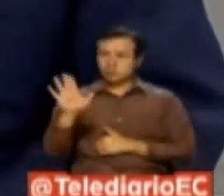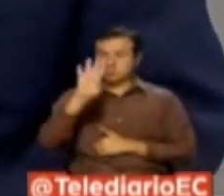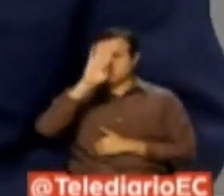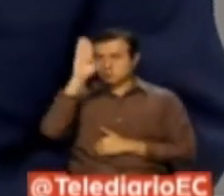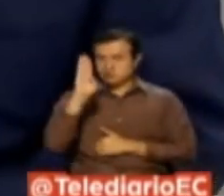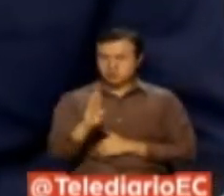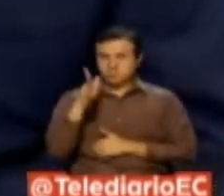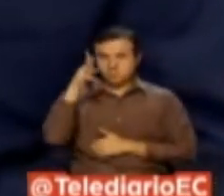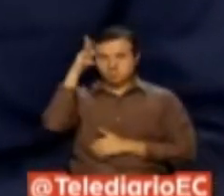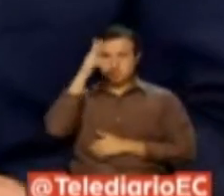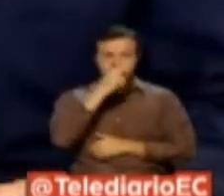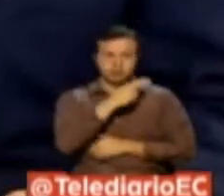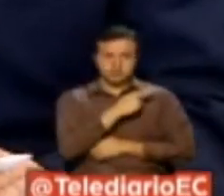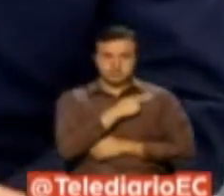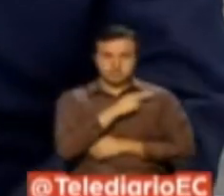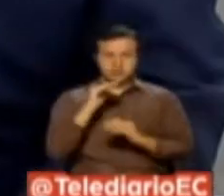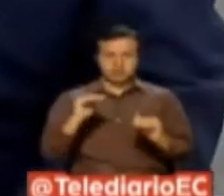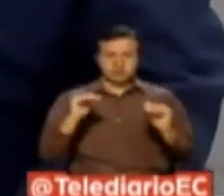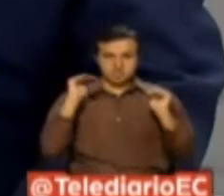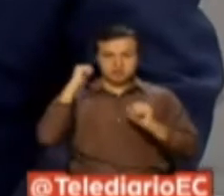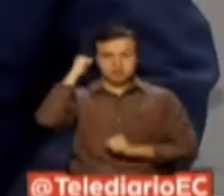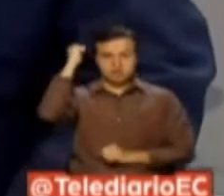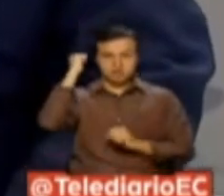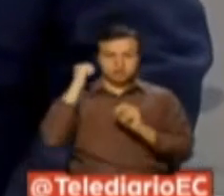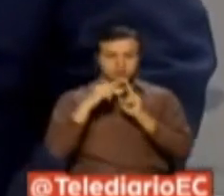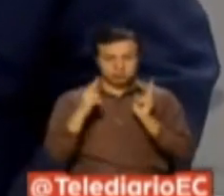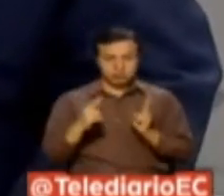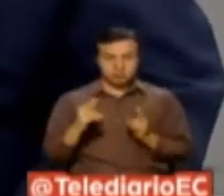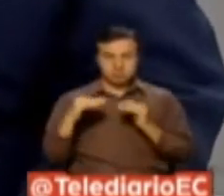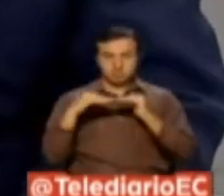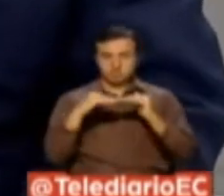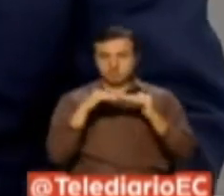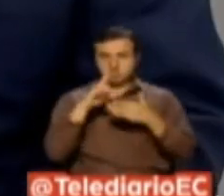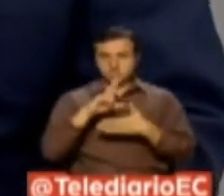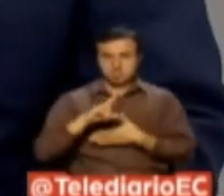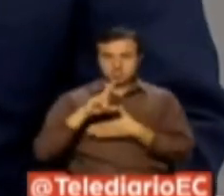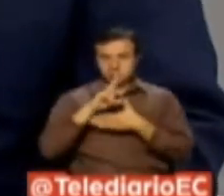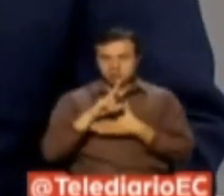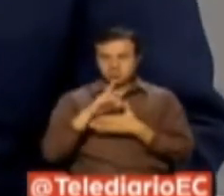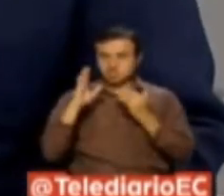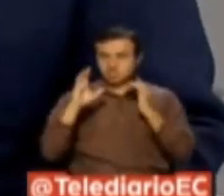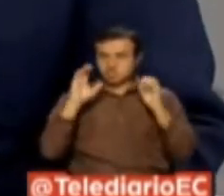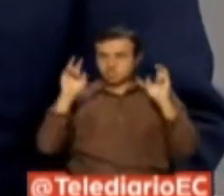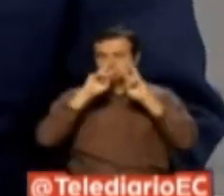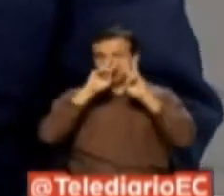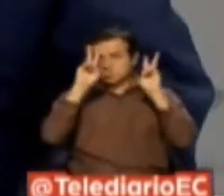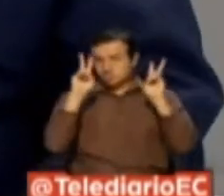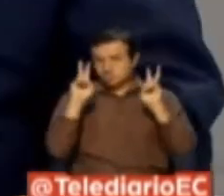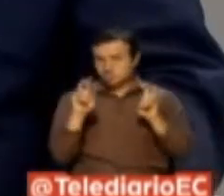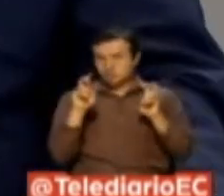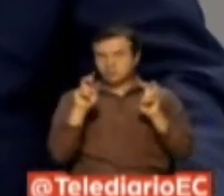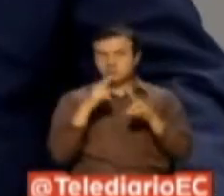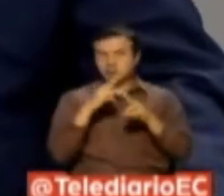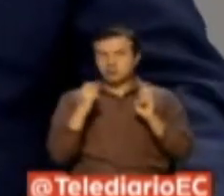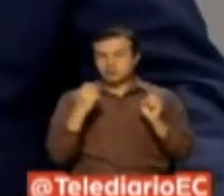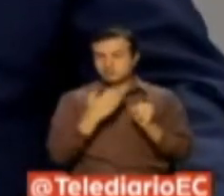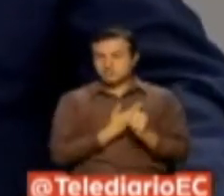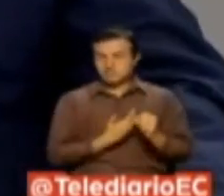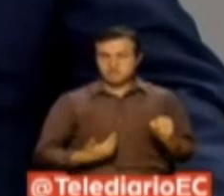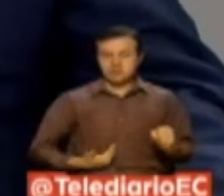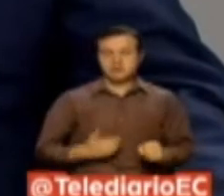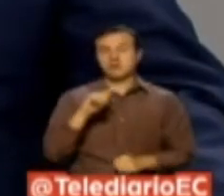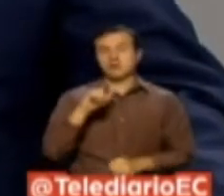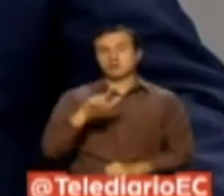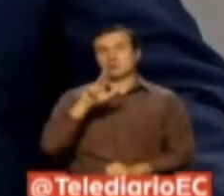brasileña docente universitaria magister en derechos humanos y democracia en américa latina y estaremos hablando del caso del ex presidente